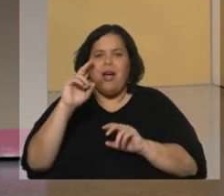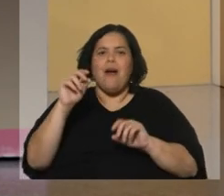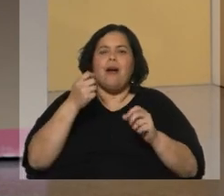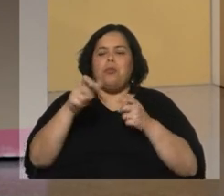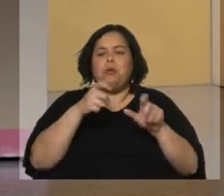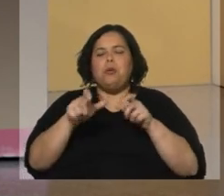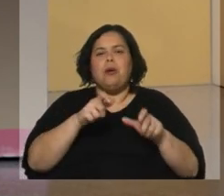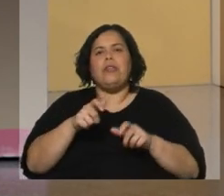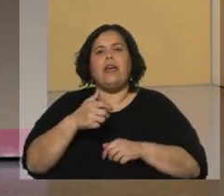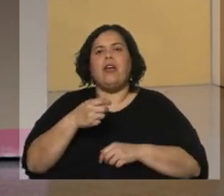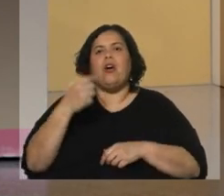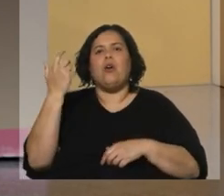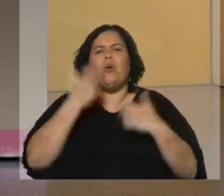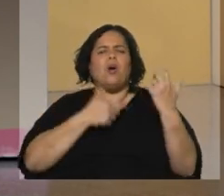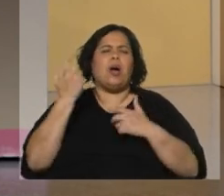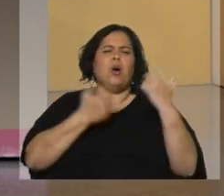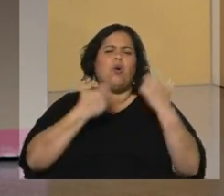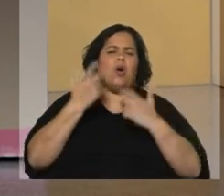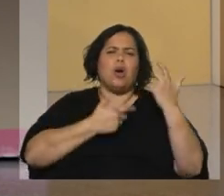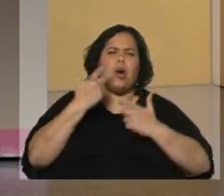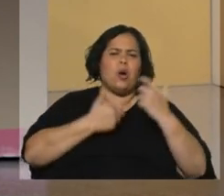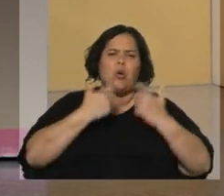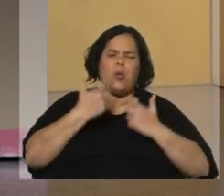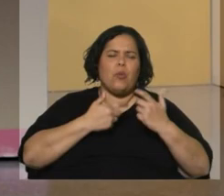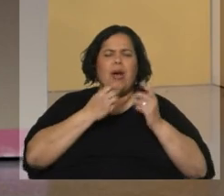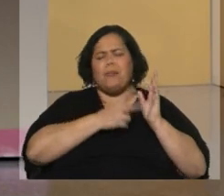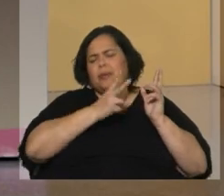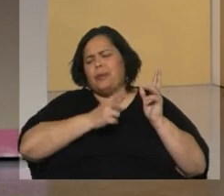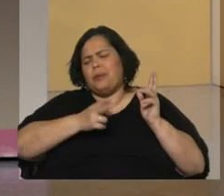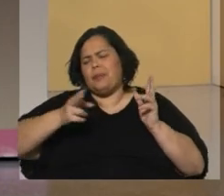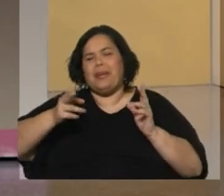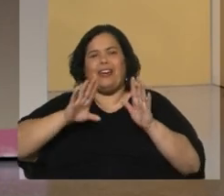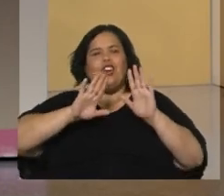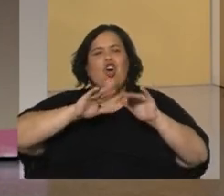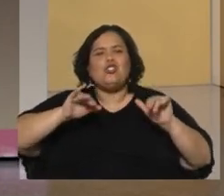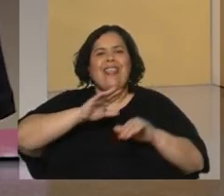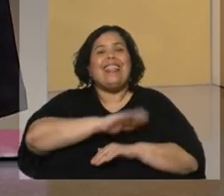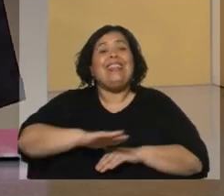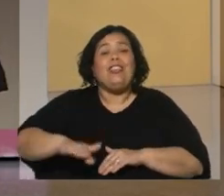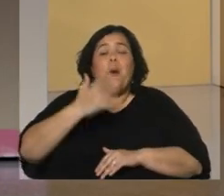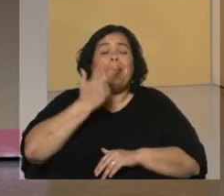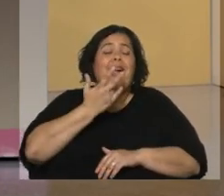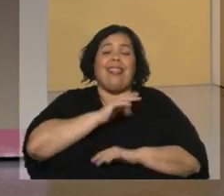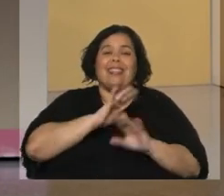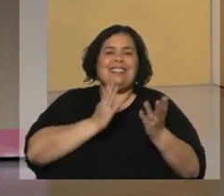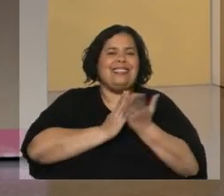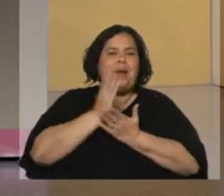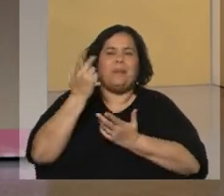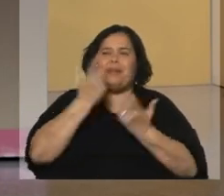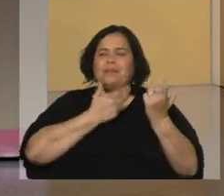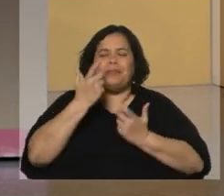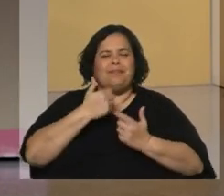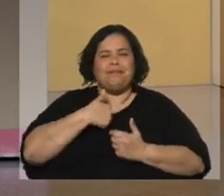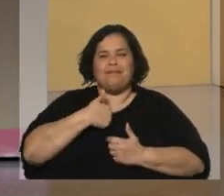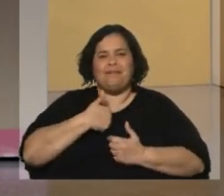fuerte y hay otro que es imposible no sé qué entonces son videos de niños los niños me hacen reír un montón Por qué me hace reír el niño